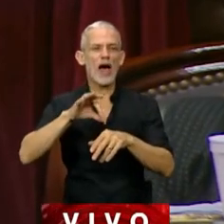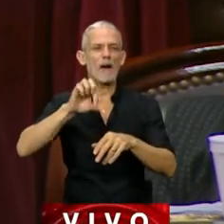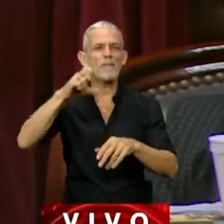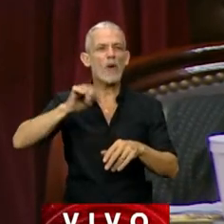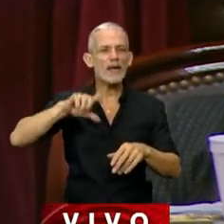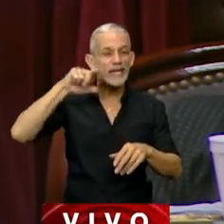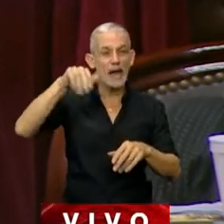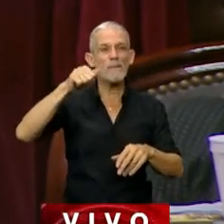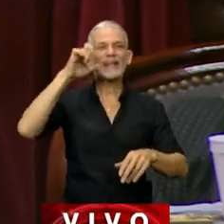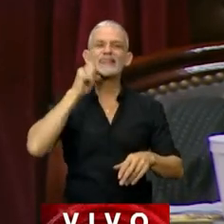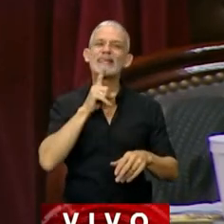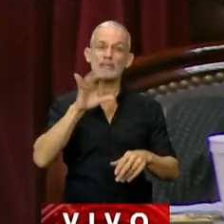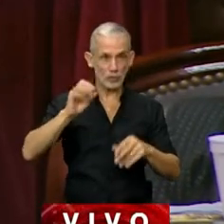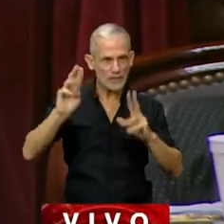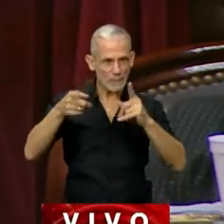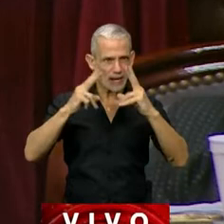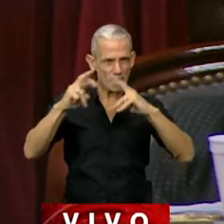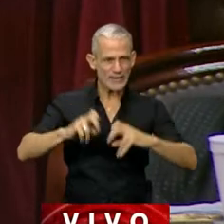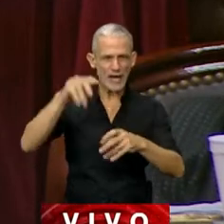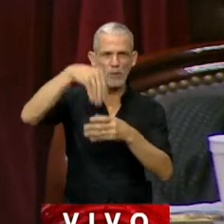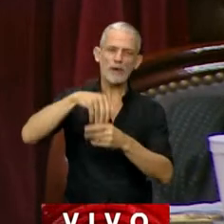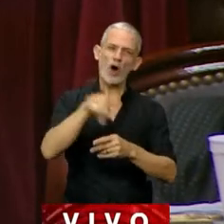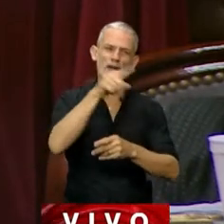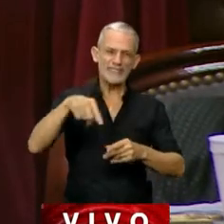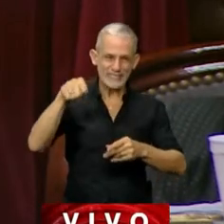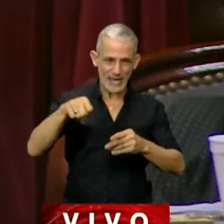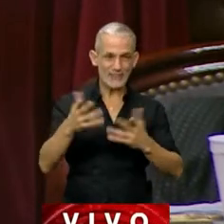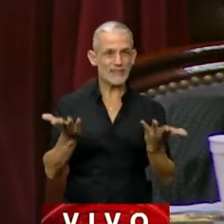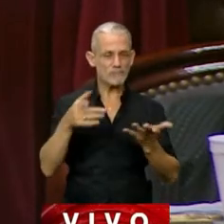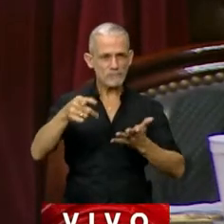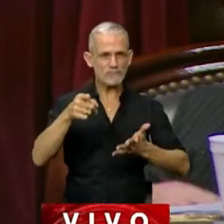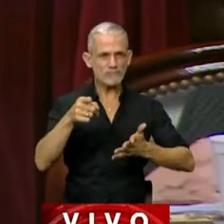Martineto, investigadora también CONICET y coordinadora